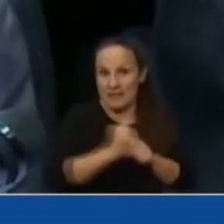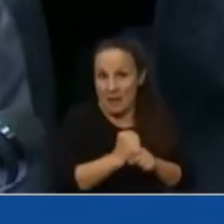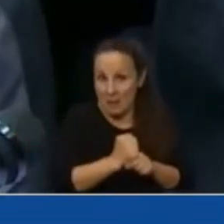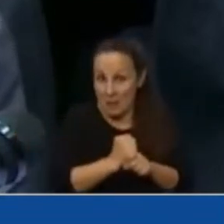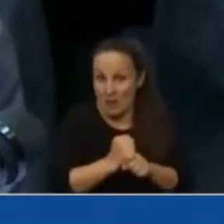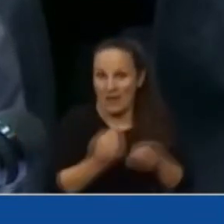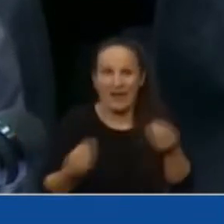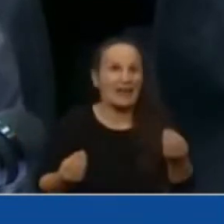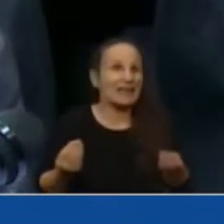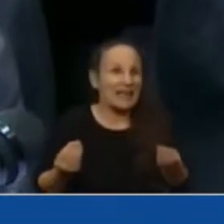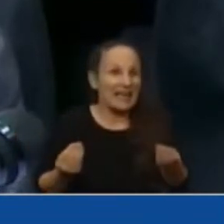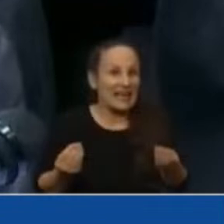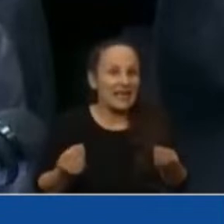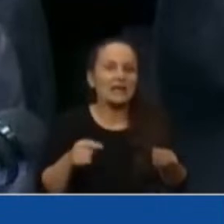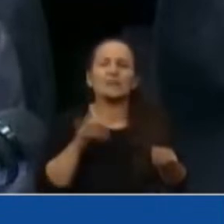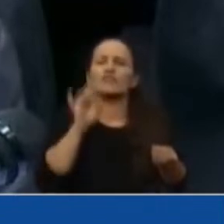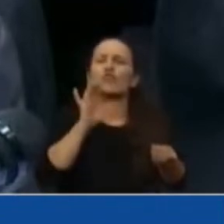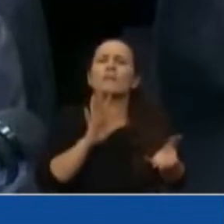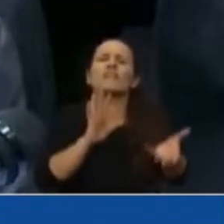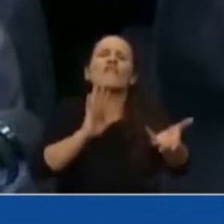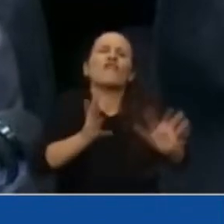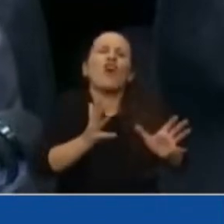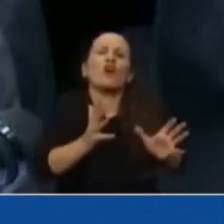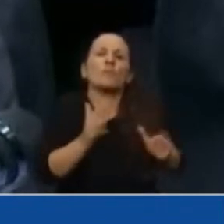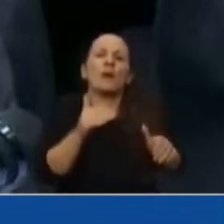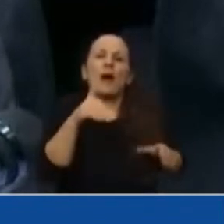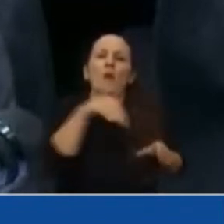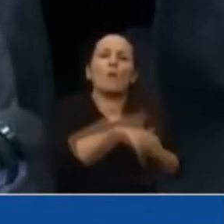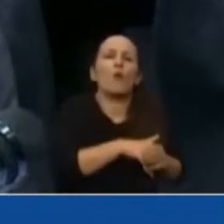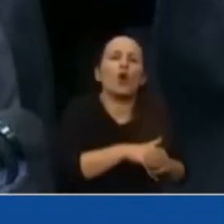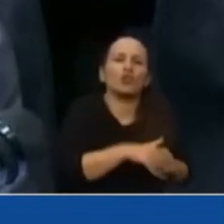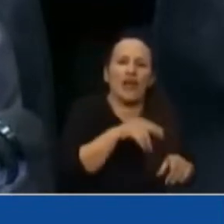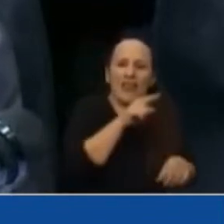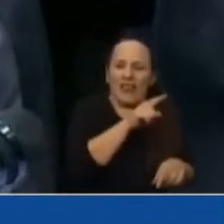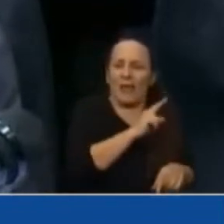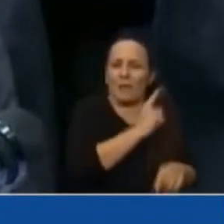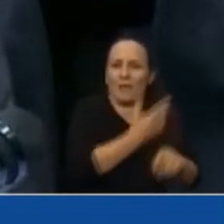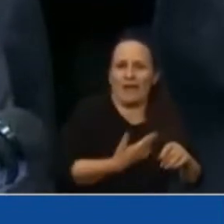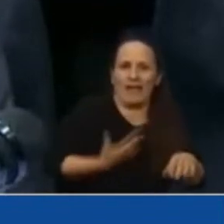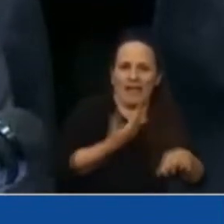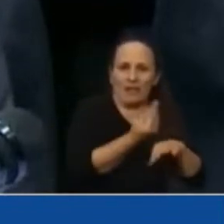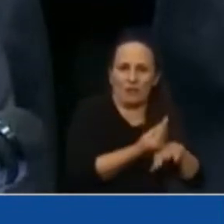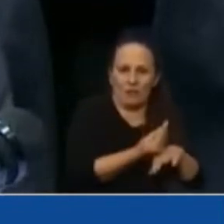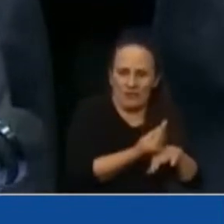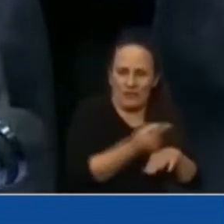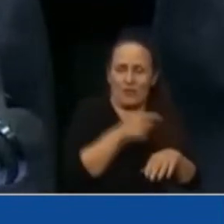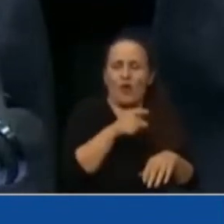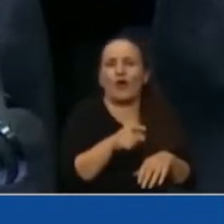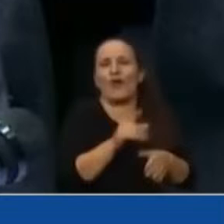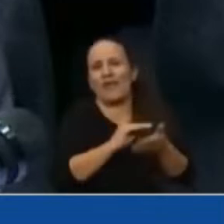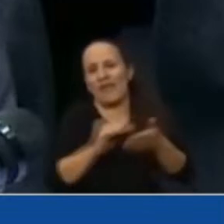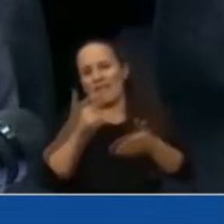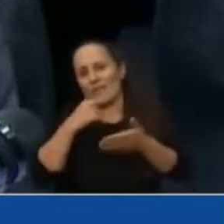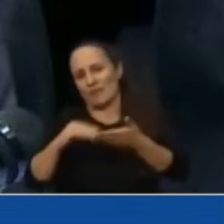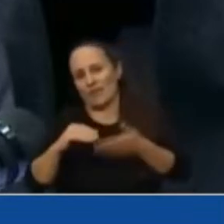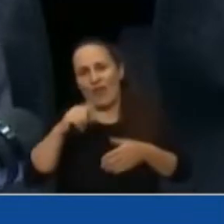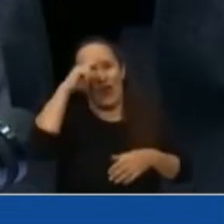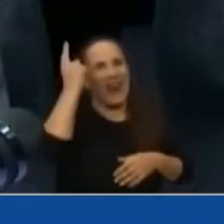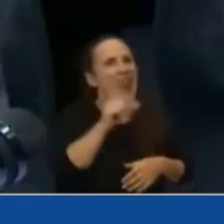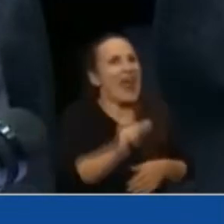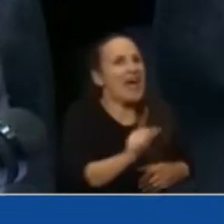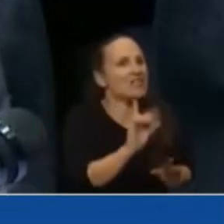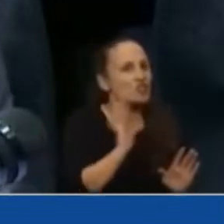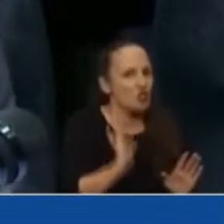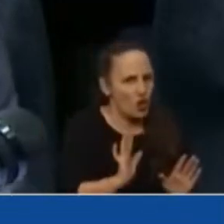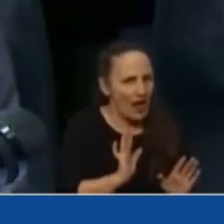proyecto, solo la manera de votar para cargos ejecutivos y legislativos nacionales. Los